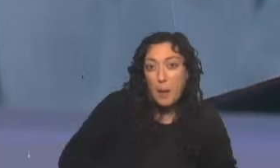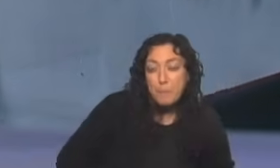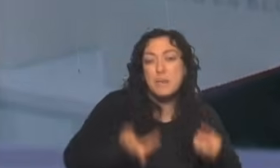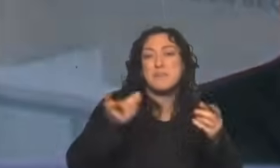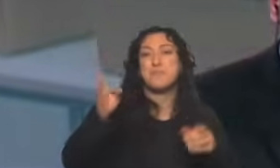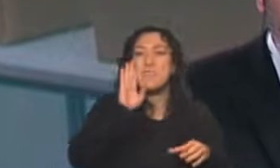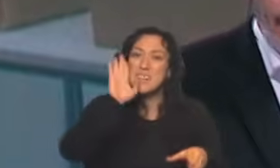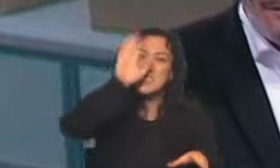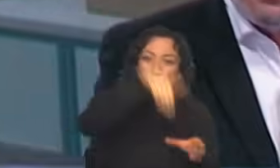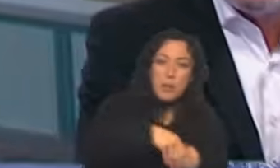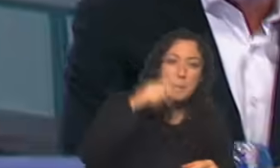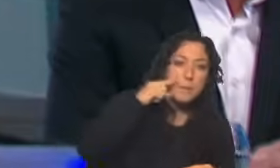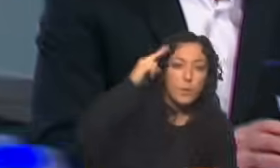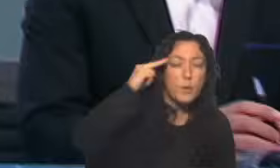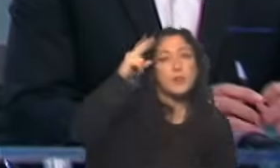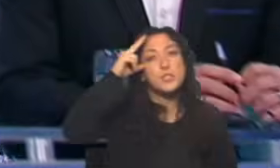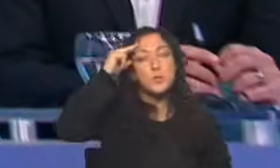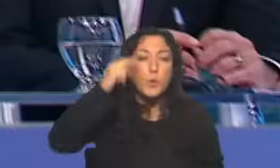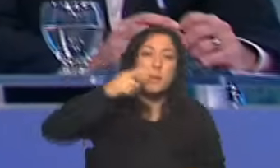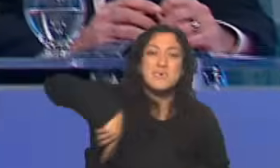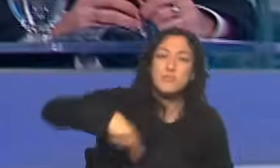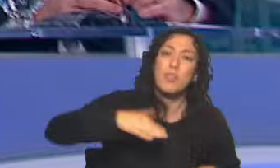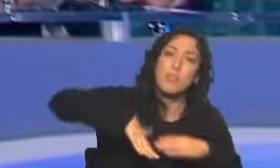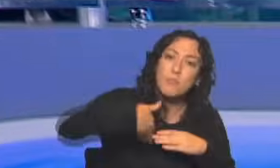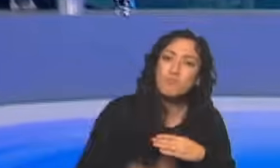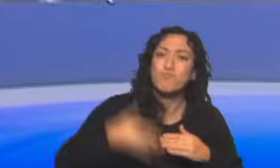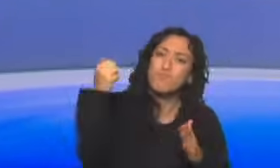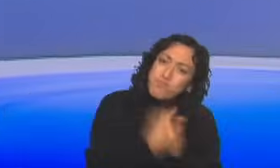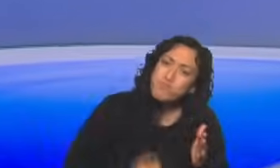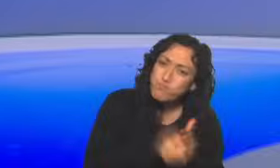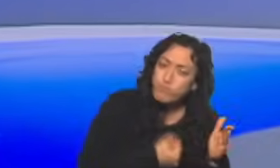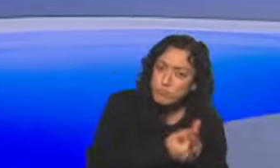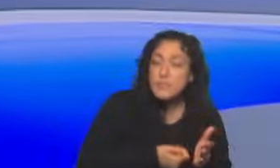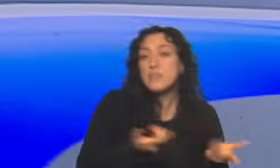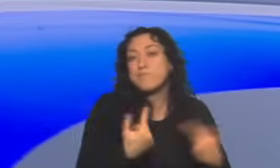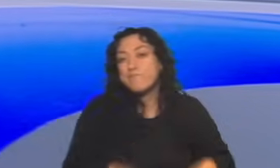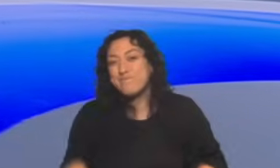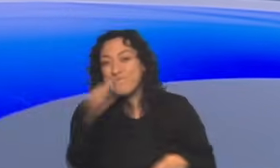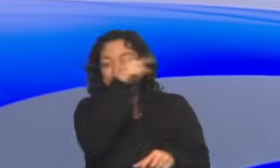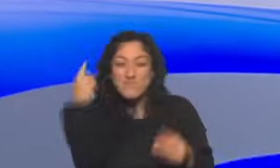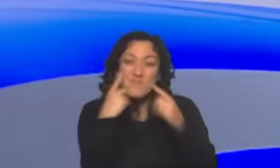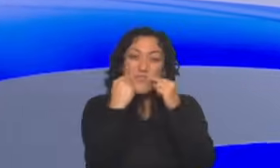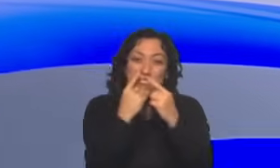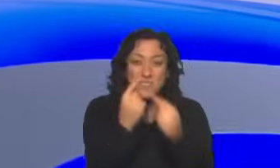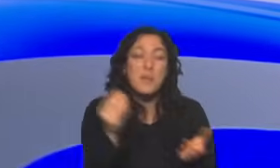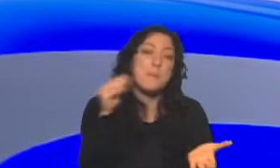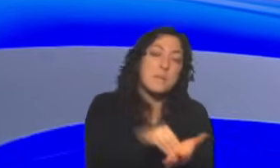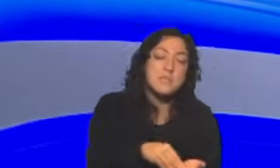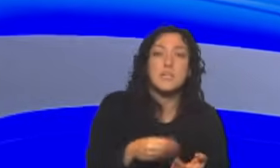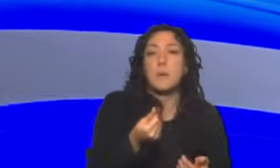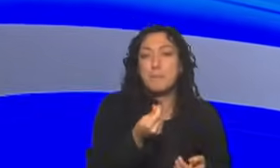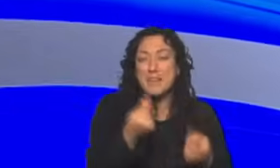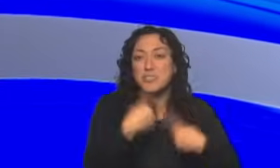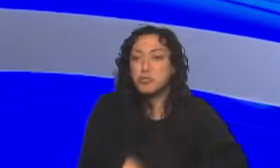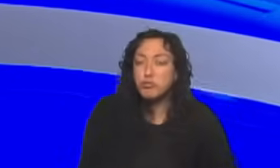post-intervención norteamericana en 1989, con lo cual, al reclamo de narrativas nacionales, más el costo de vida, los costos